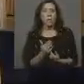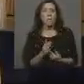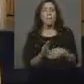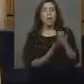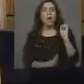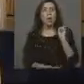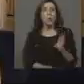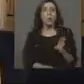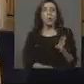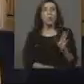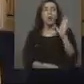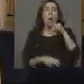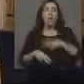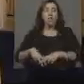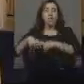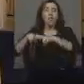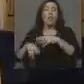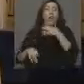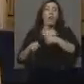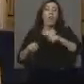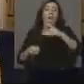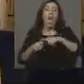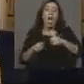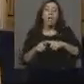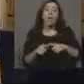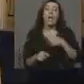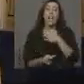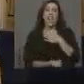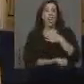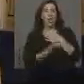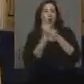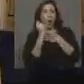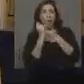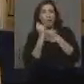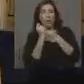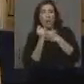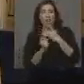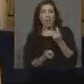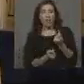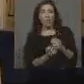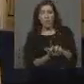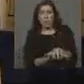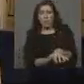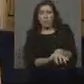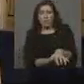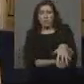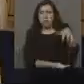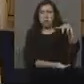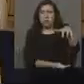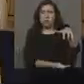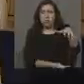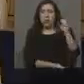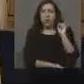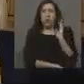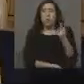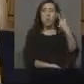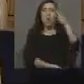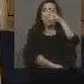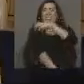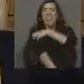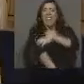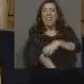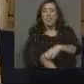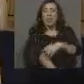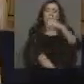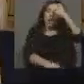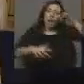de los clubes están desfinanciados y con grandes deudas, se pretenda cobrar una cifra estratosférica a un club regional que